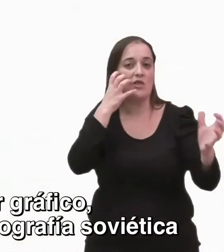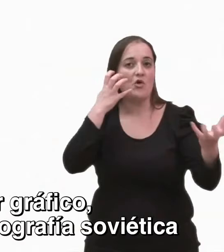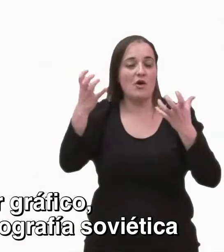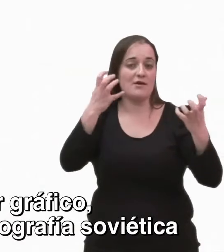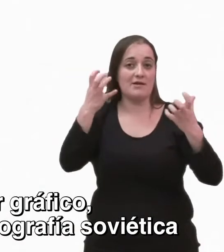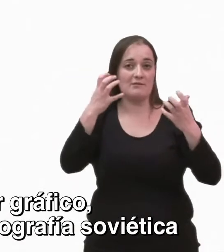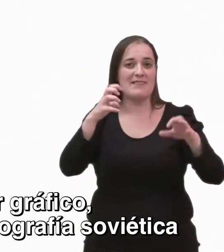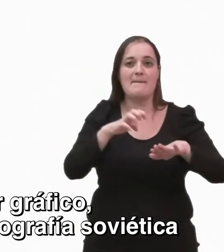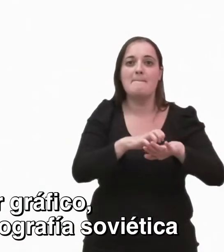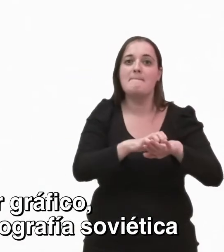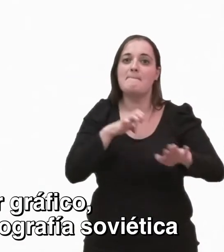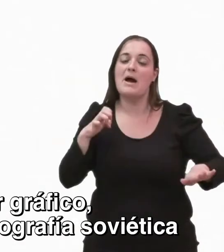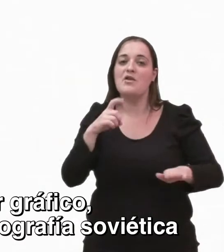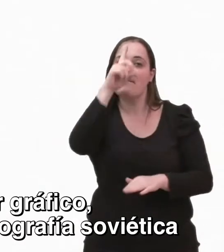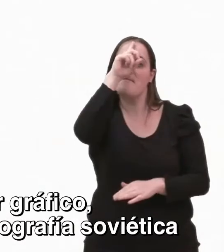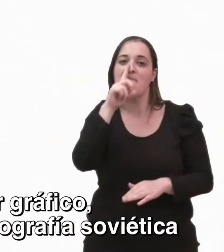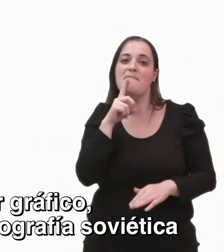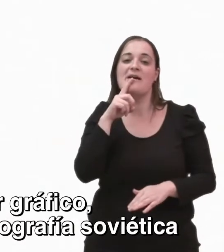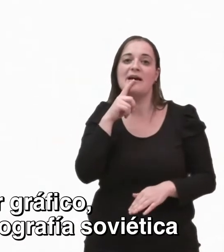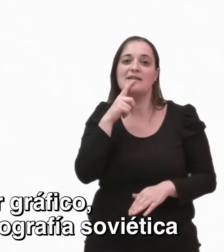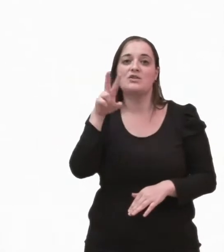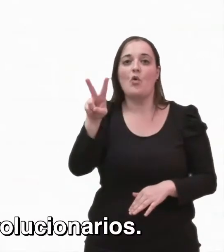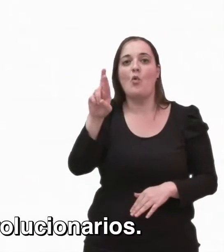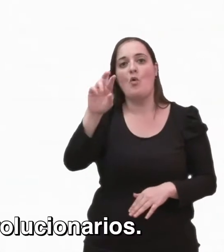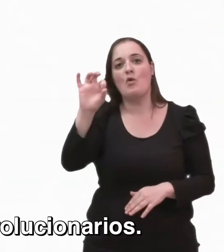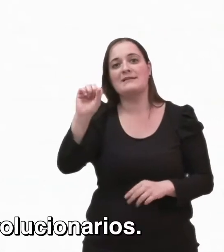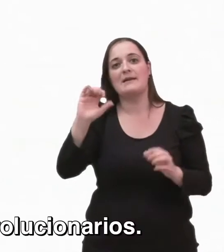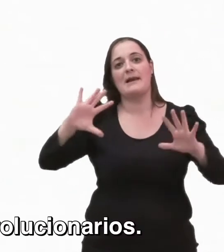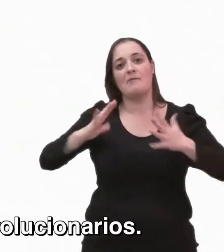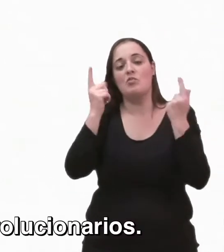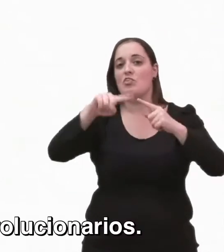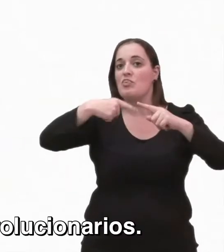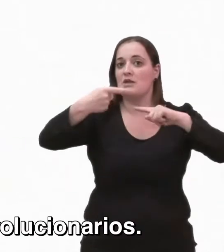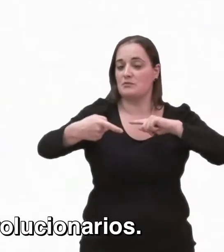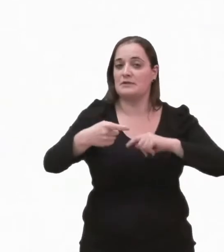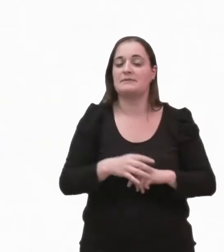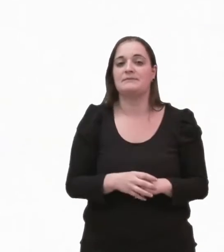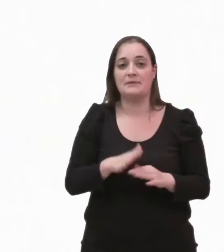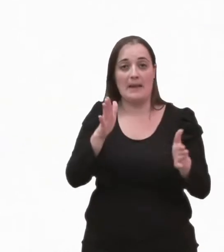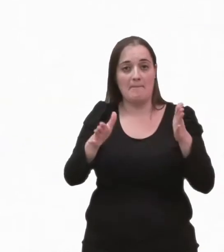diseñador gráfico, de gran parte de la iconografía soviética de los años posrevolucionarios.